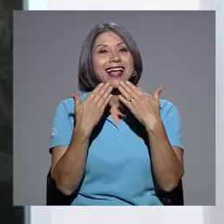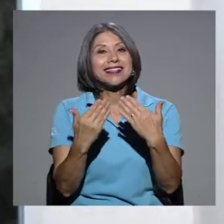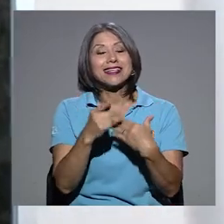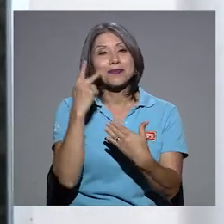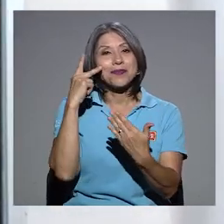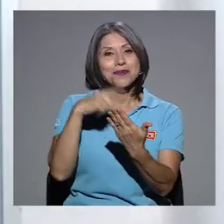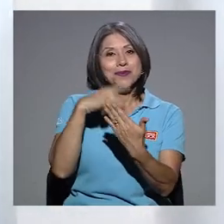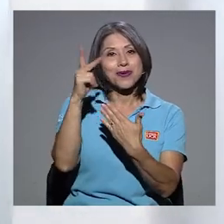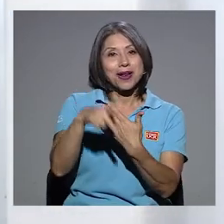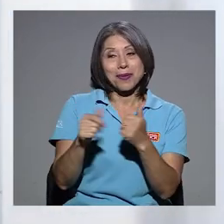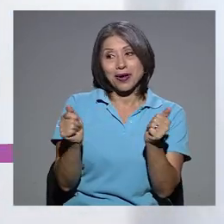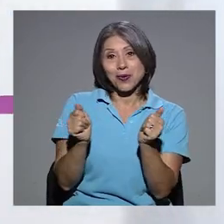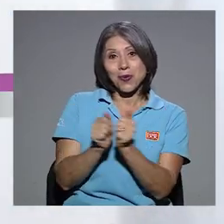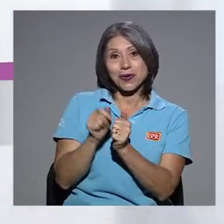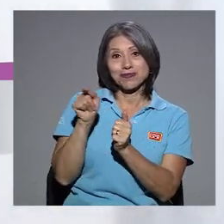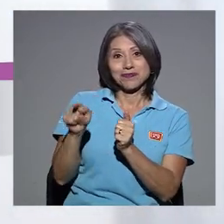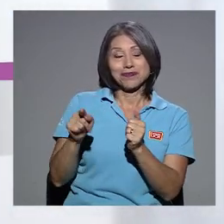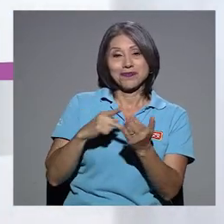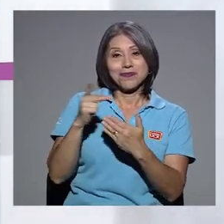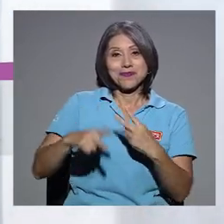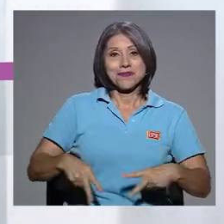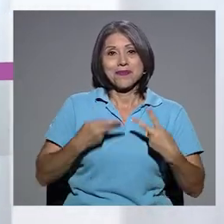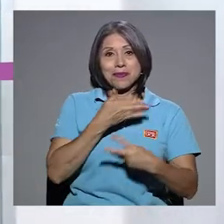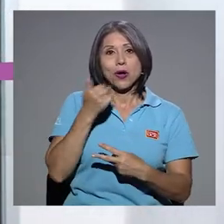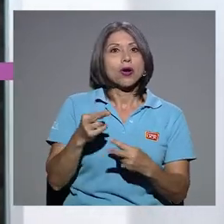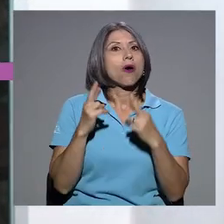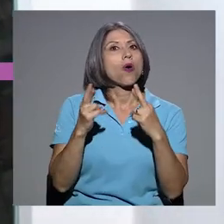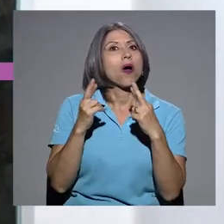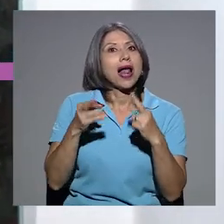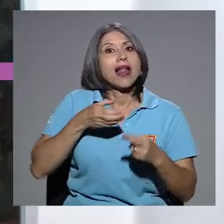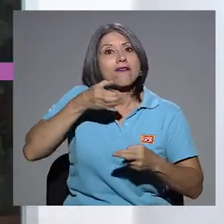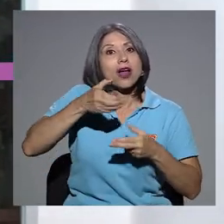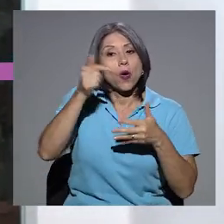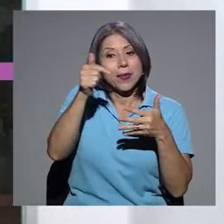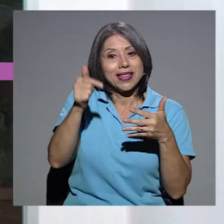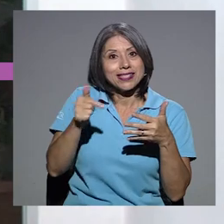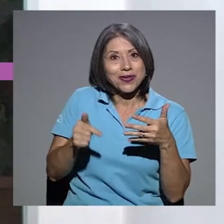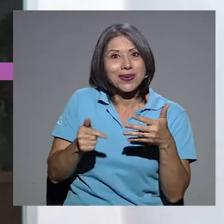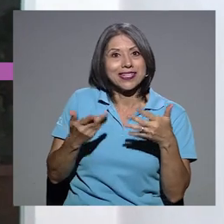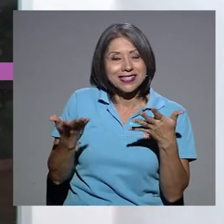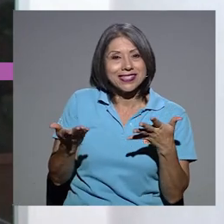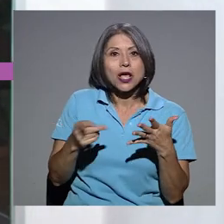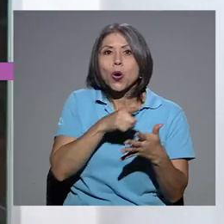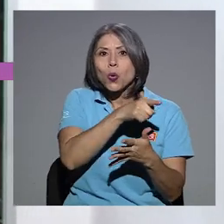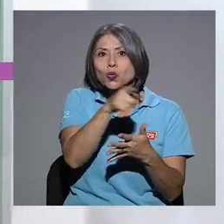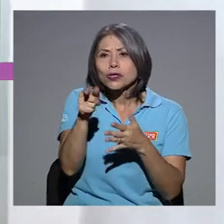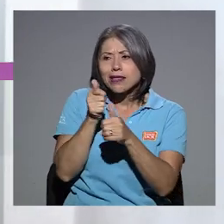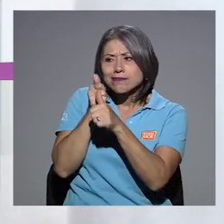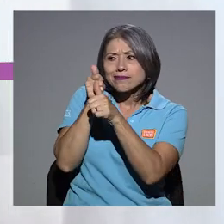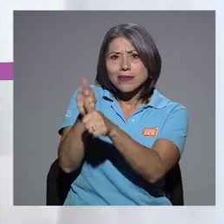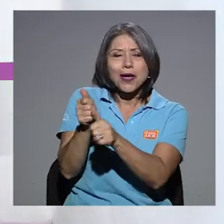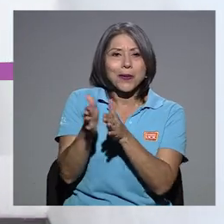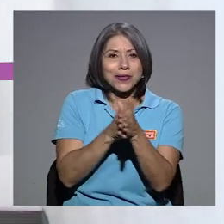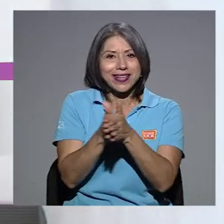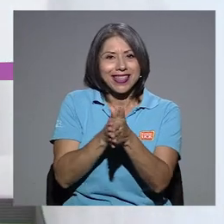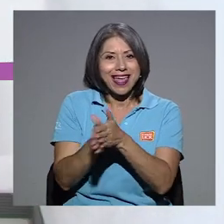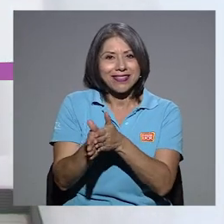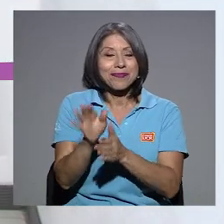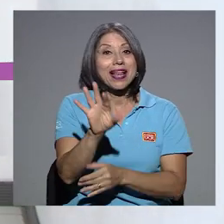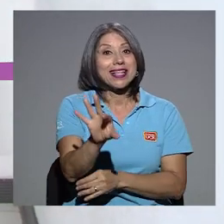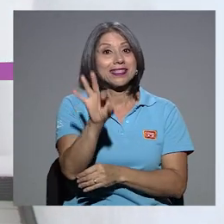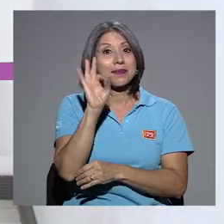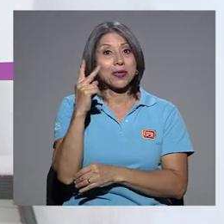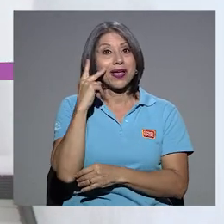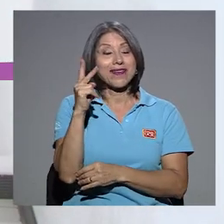Gracias por su sintonía con este capítulo de Vivir Mejor. Ojalá las recomendaciones que nos dejó nuestra invitada sean de utilidad para usted.